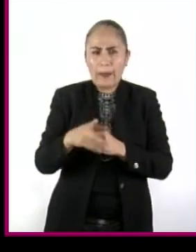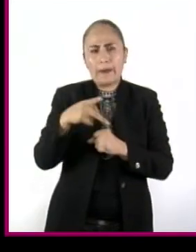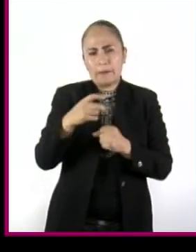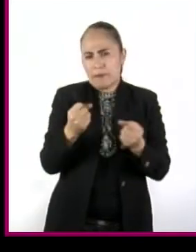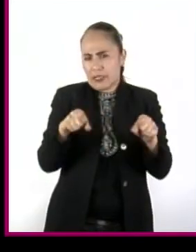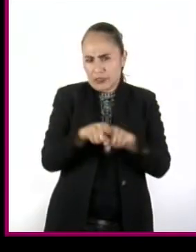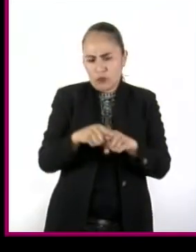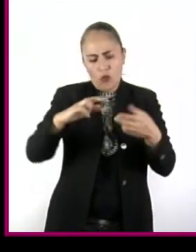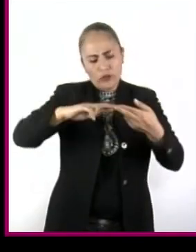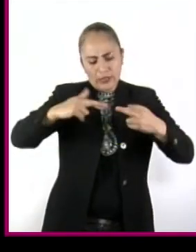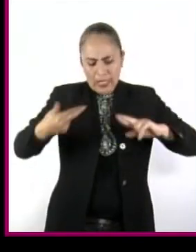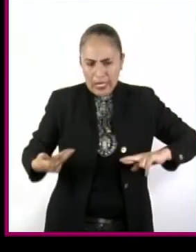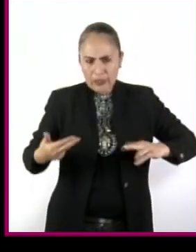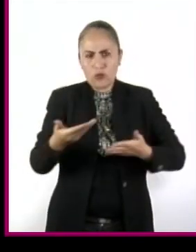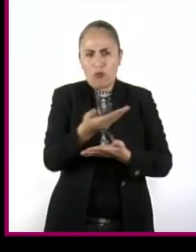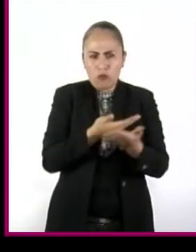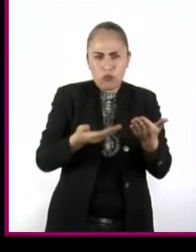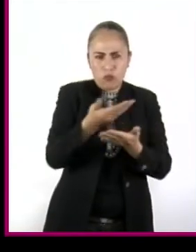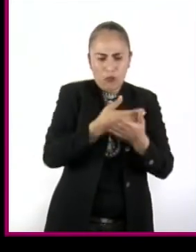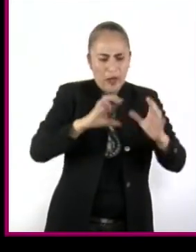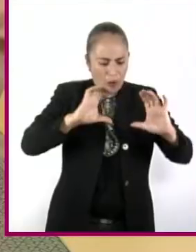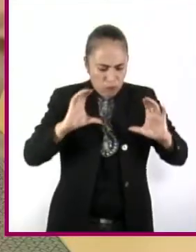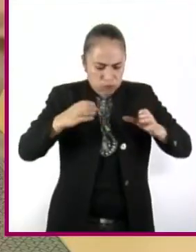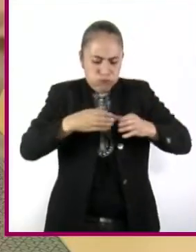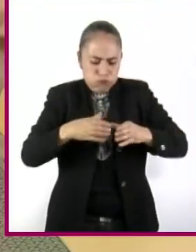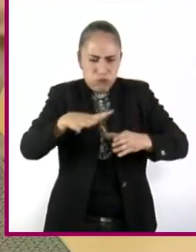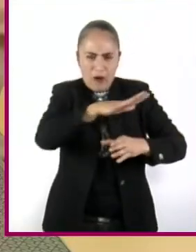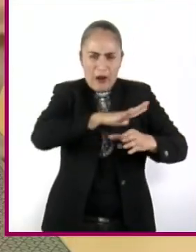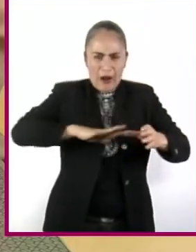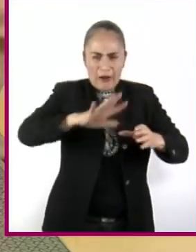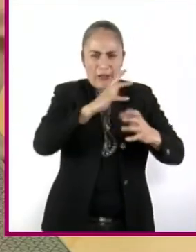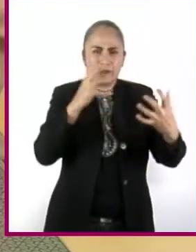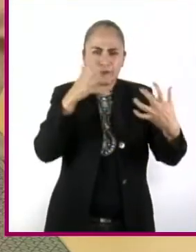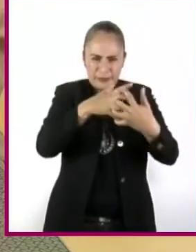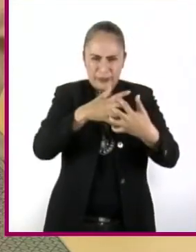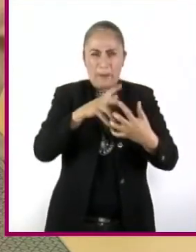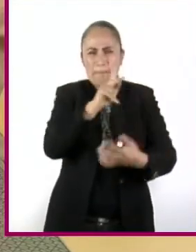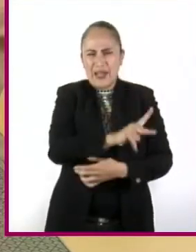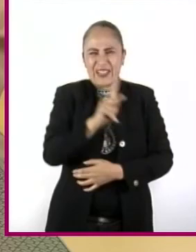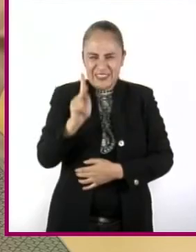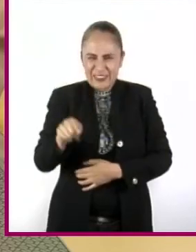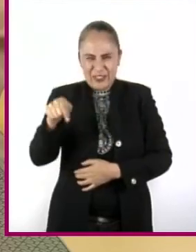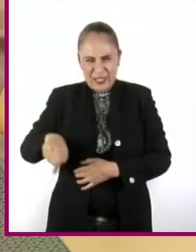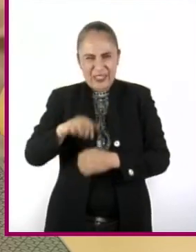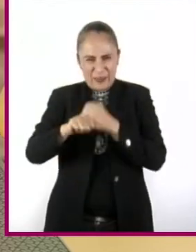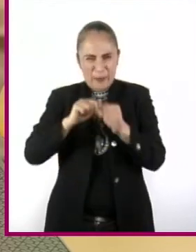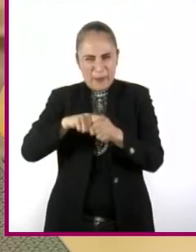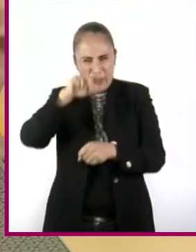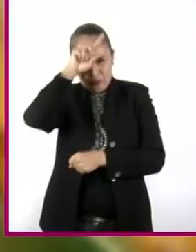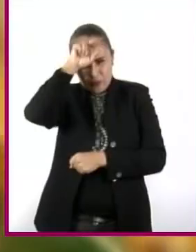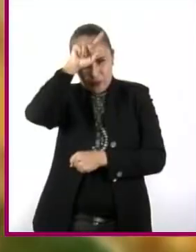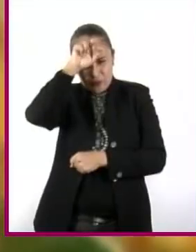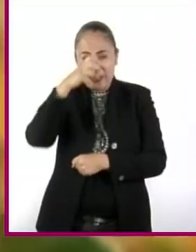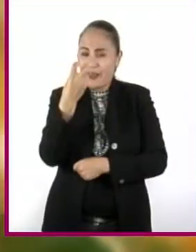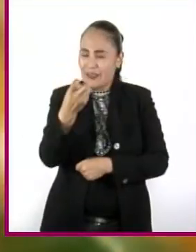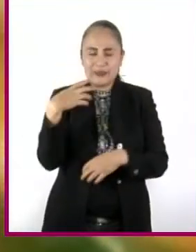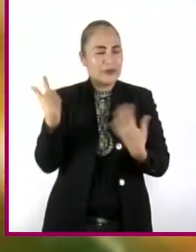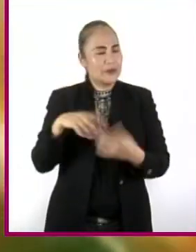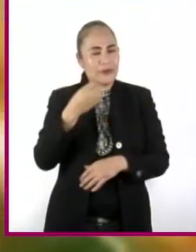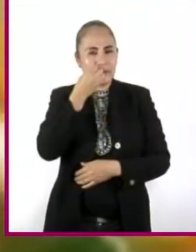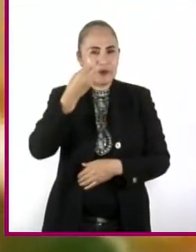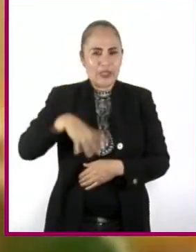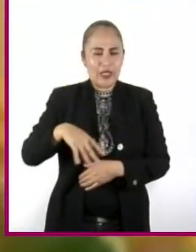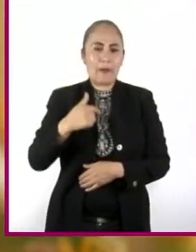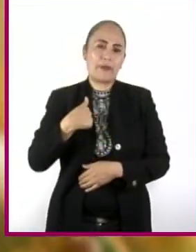ellos y cómo en conjunto responden a su medio, justo como las hormigas. Ese ejemplo está padrísimo. Ay, me